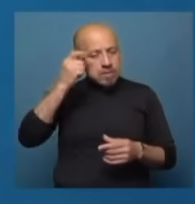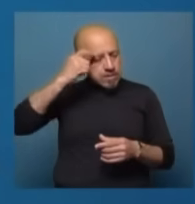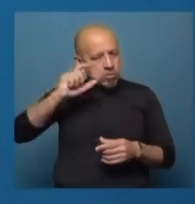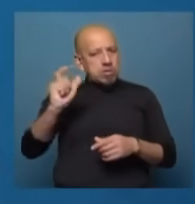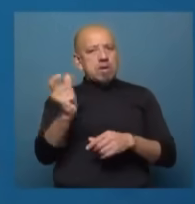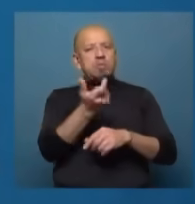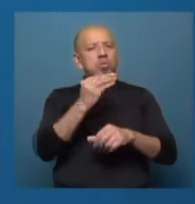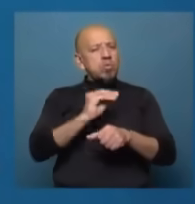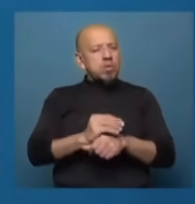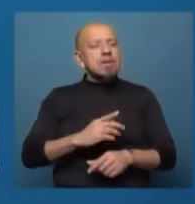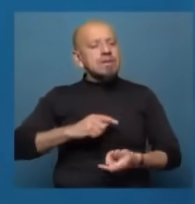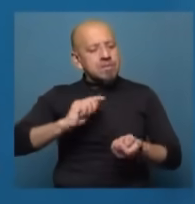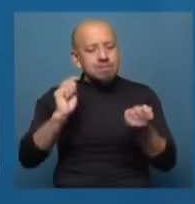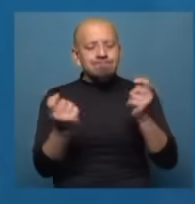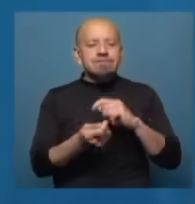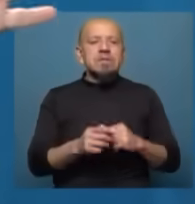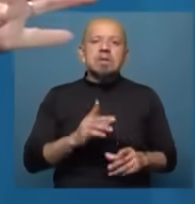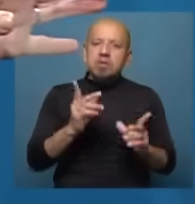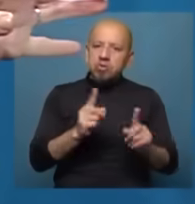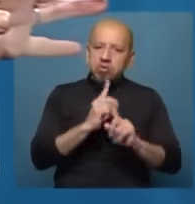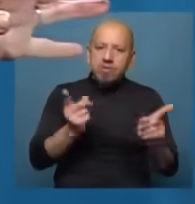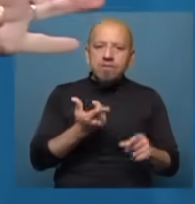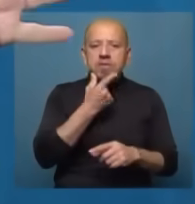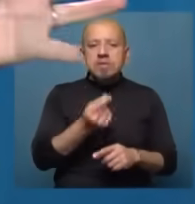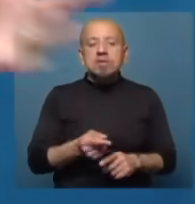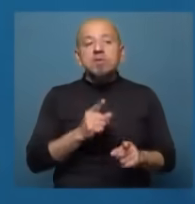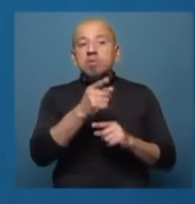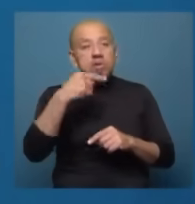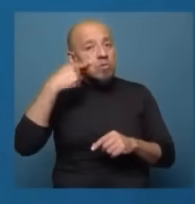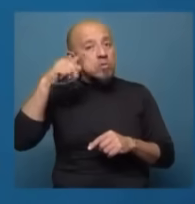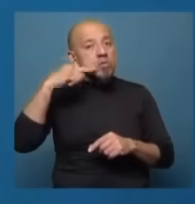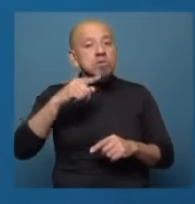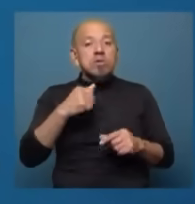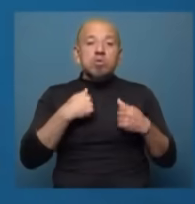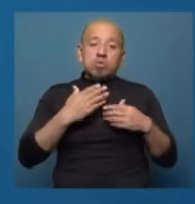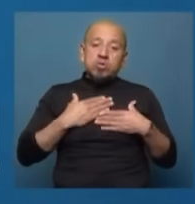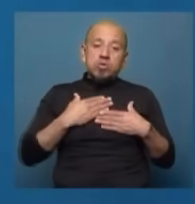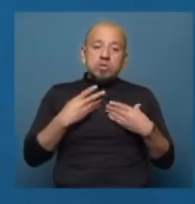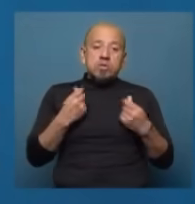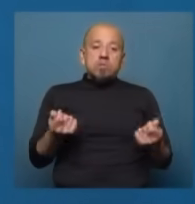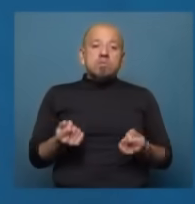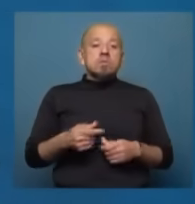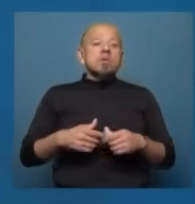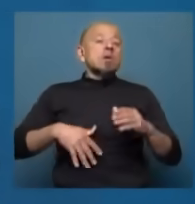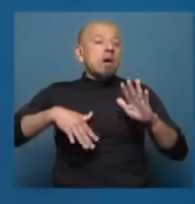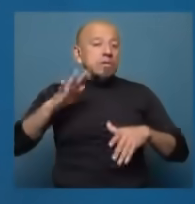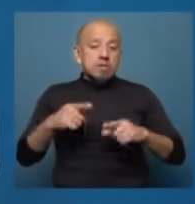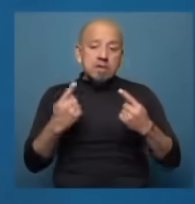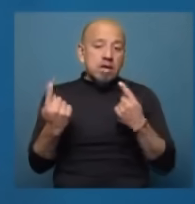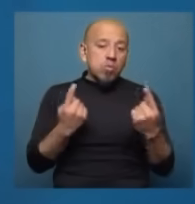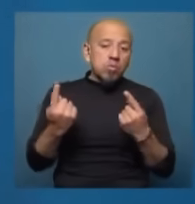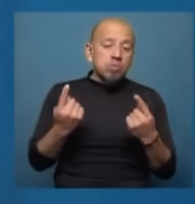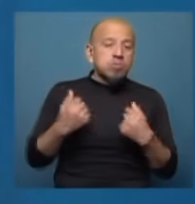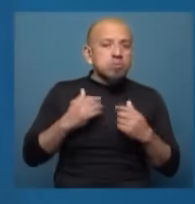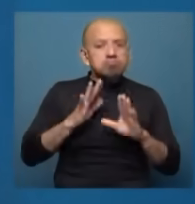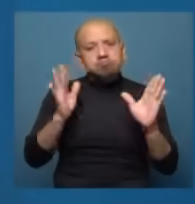eso insisto no es un tema de adjudicar la intencionalidades a los otros es como nos llega a nosotros también que tal vez cada uno no yo